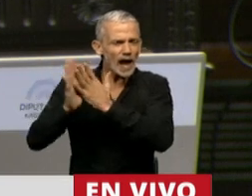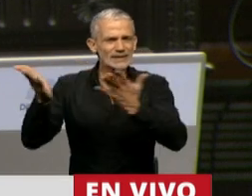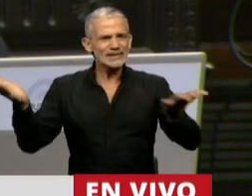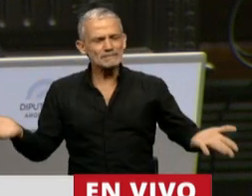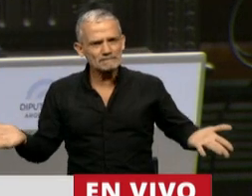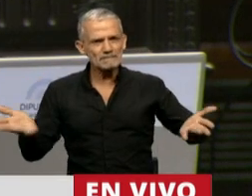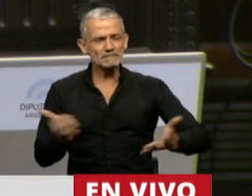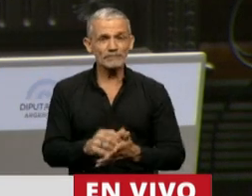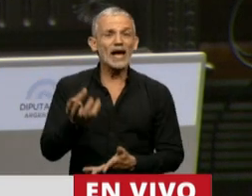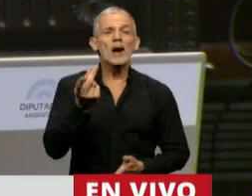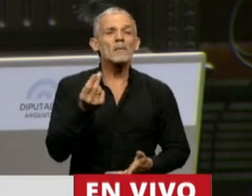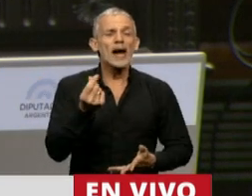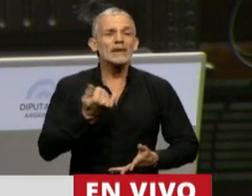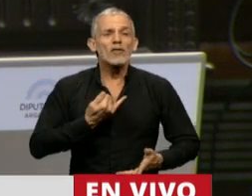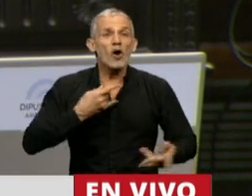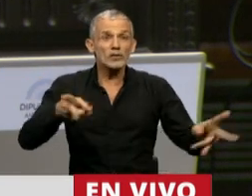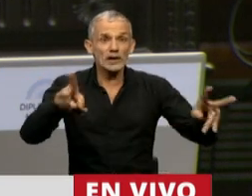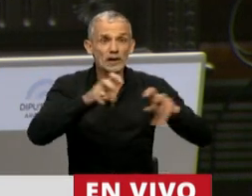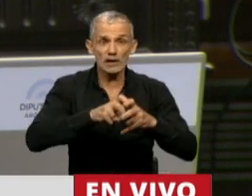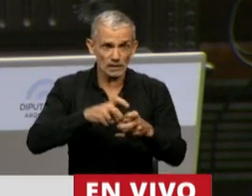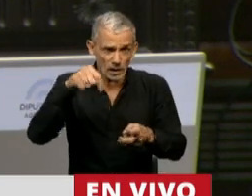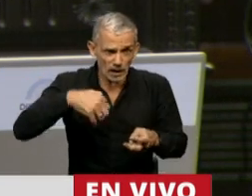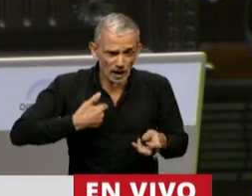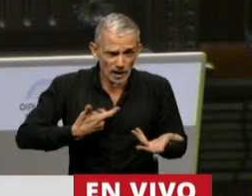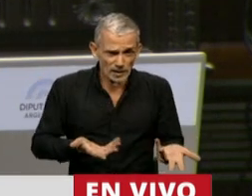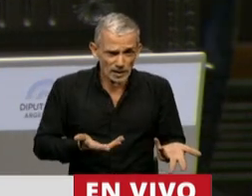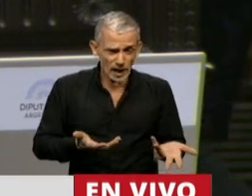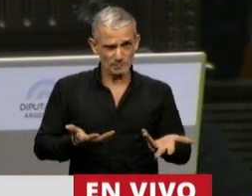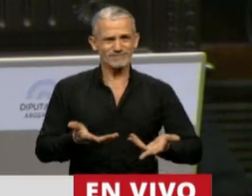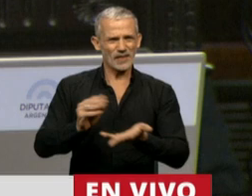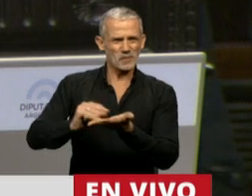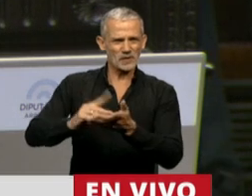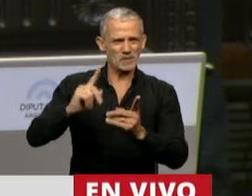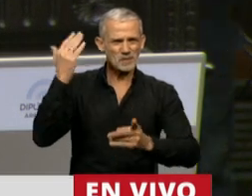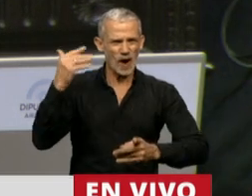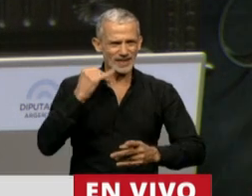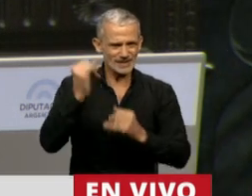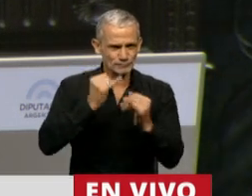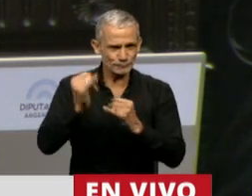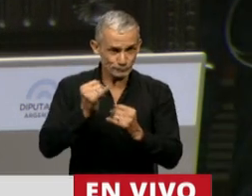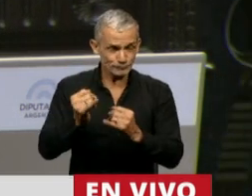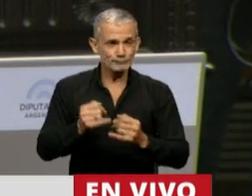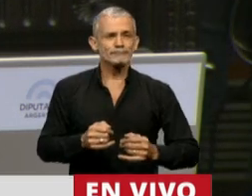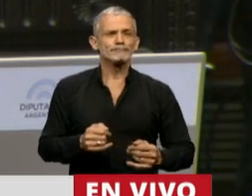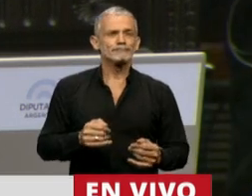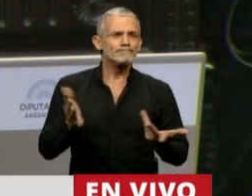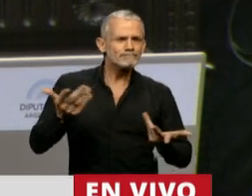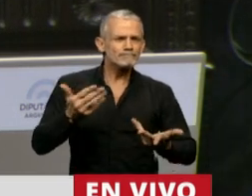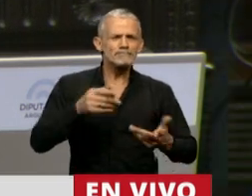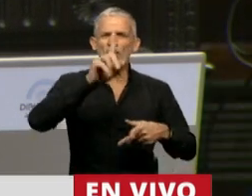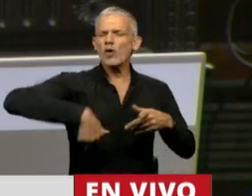Fiscales plata Que por cierto como decían algunos Diputados propin de